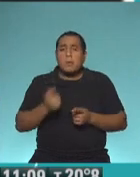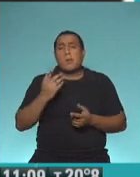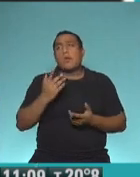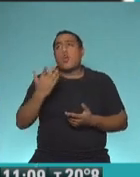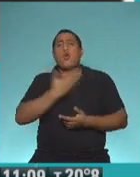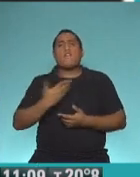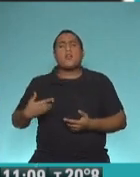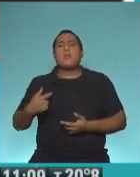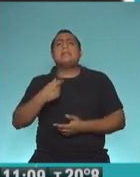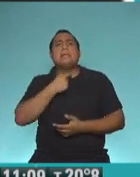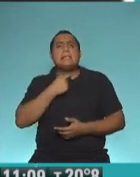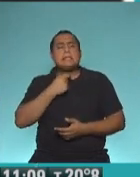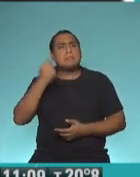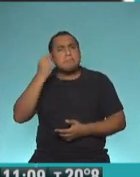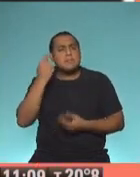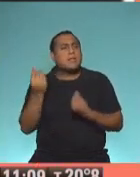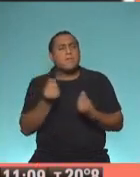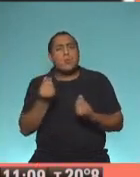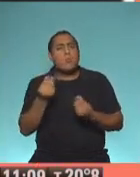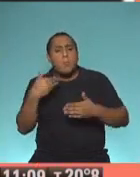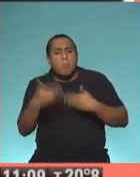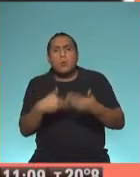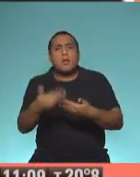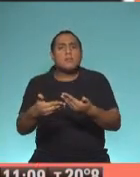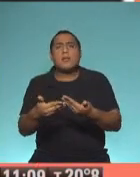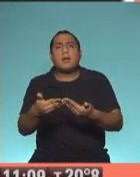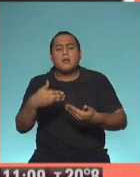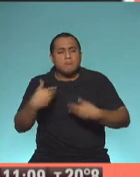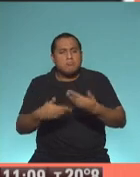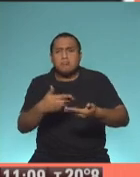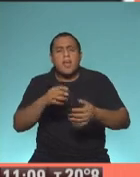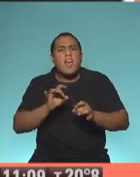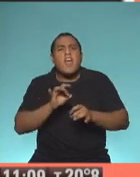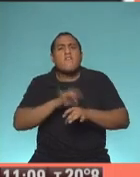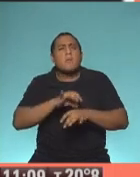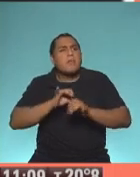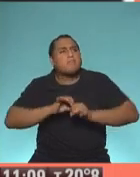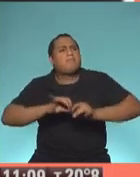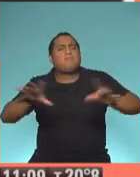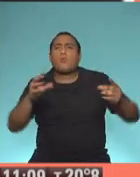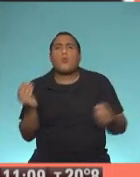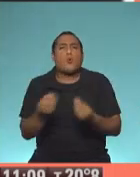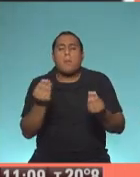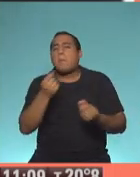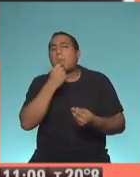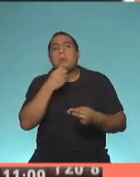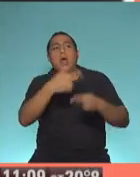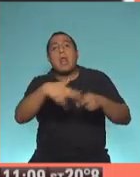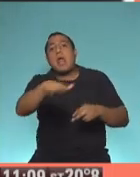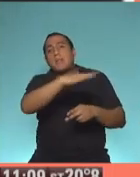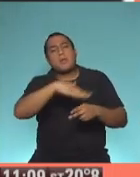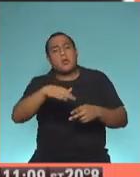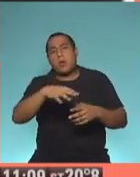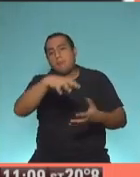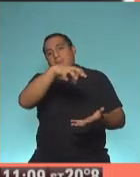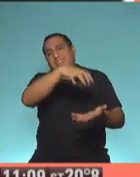le interesa es saber cómo va progresando en nuestra población la enfermedad. Entonces, si un día en Retiro encuentran, en la